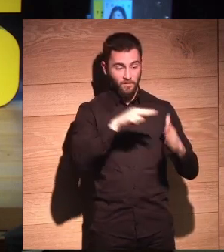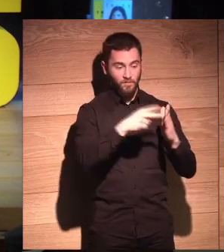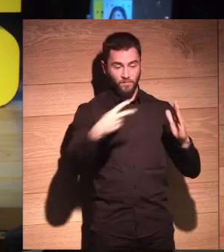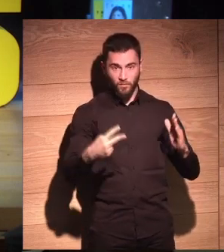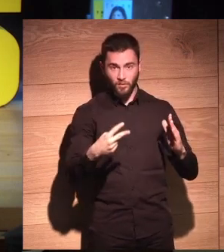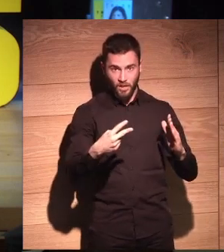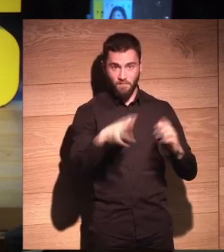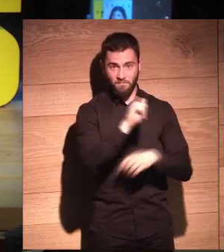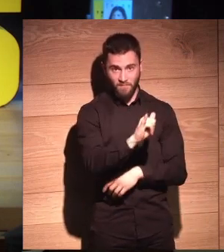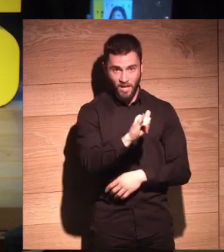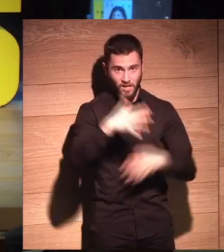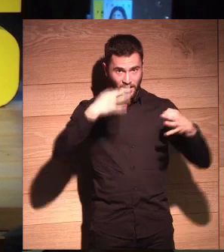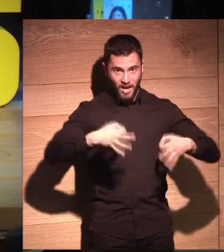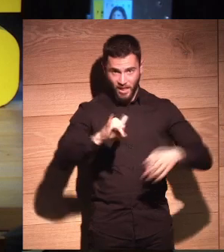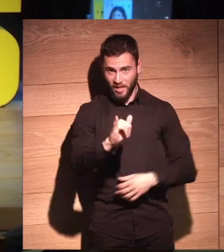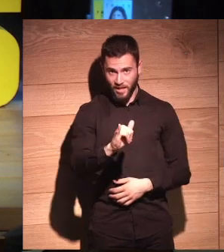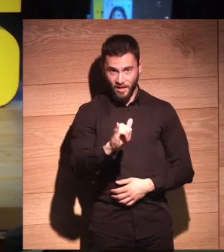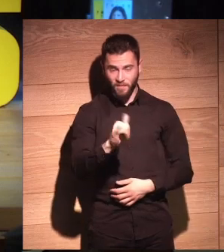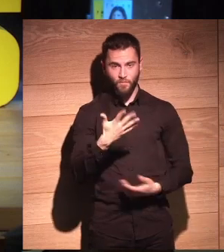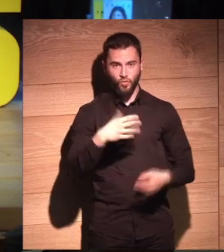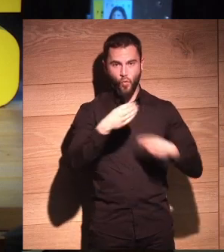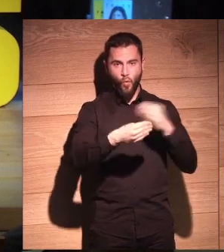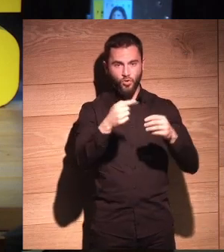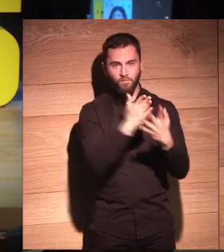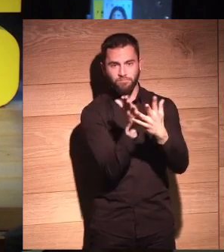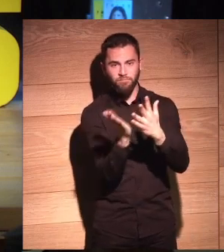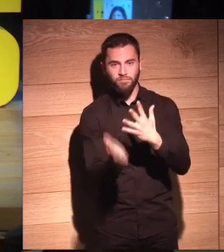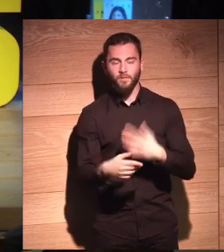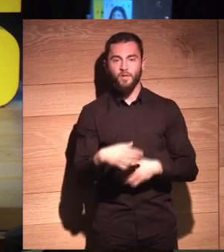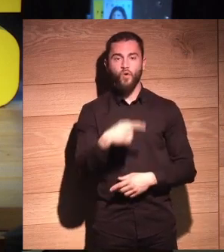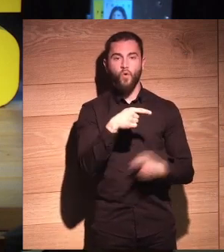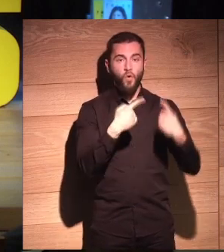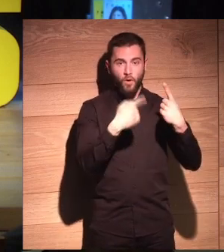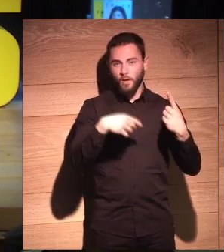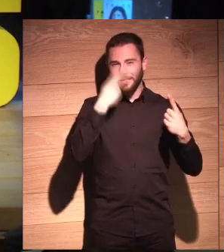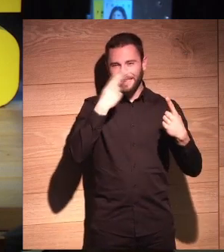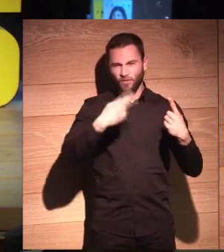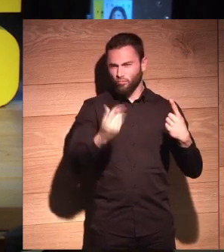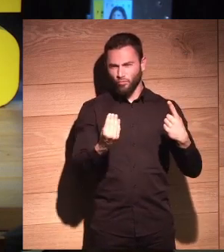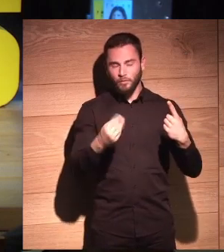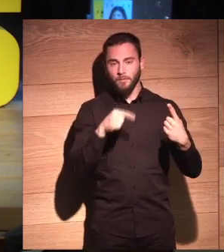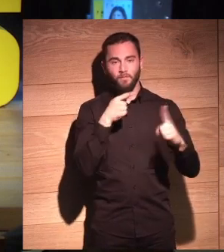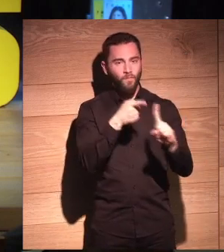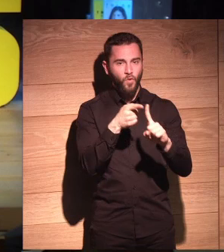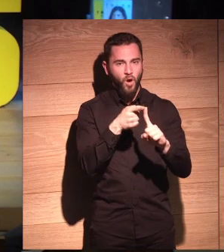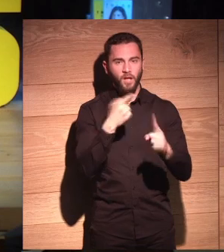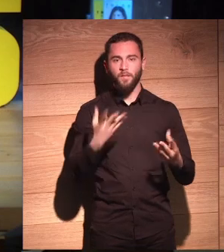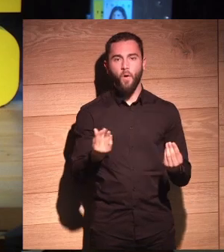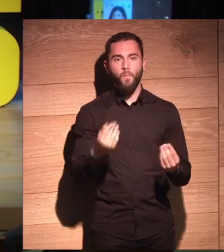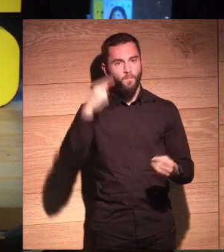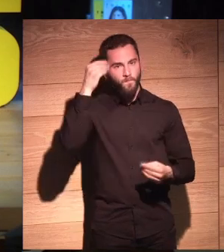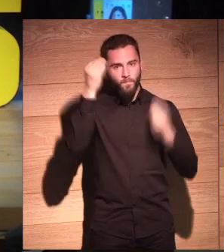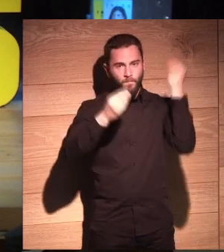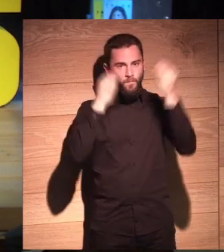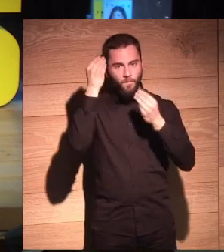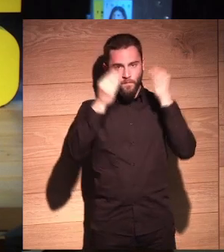existe, pues se pueden encontrar otros usos, y uno en el que hay mucho interés es en mejorar la